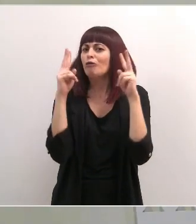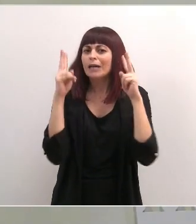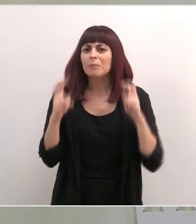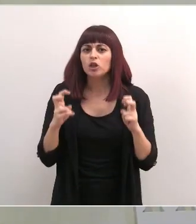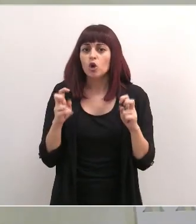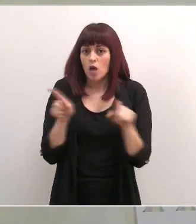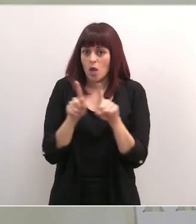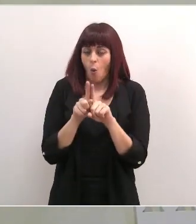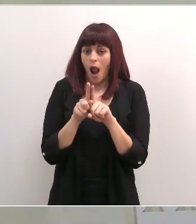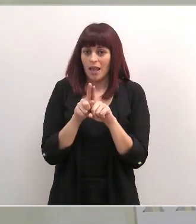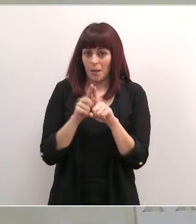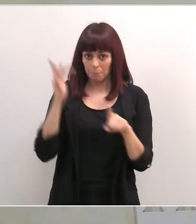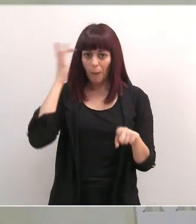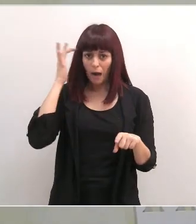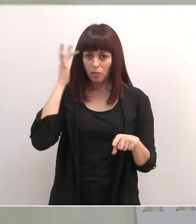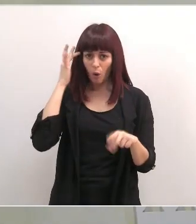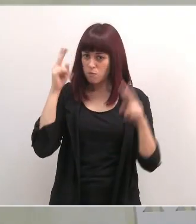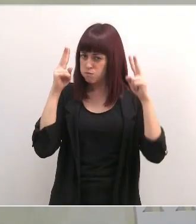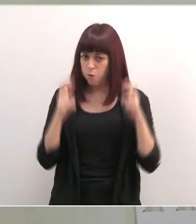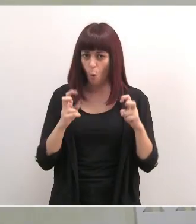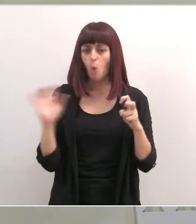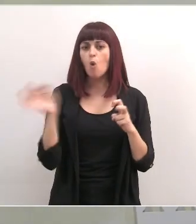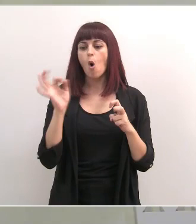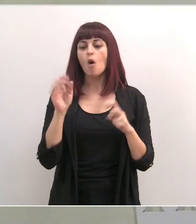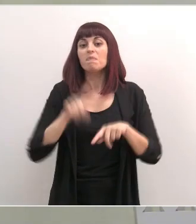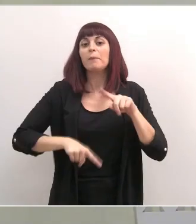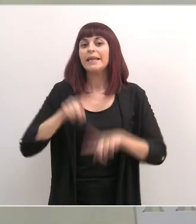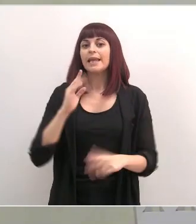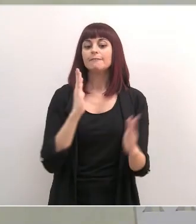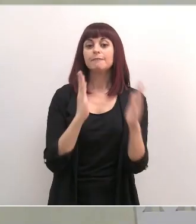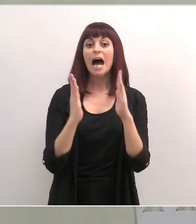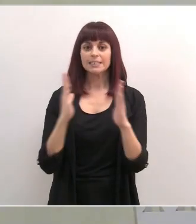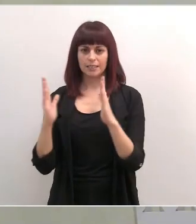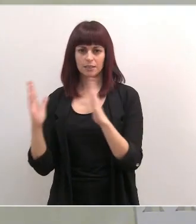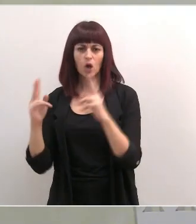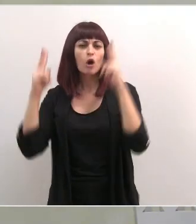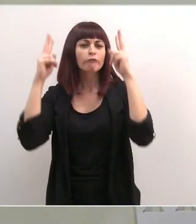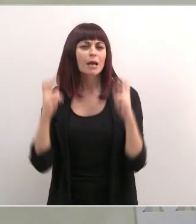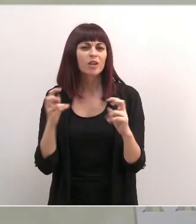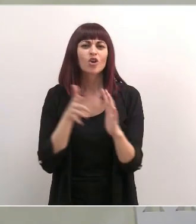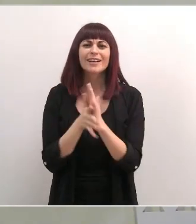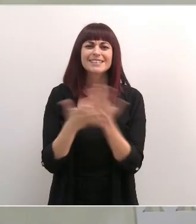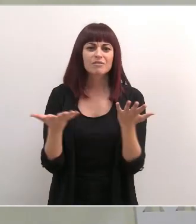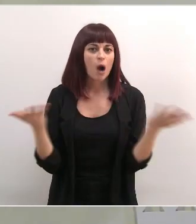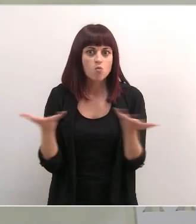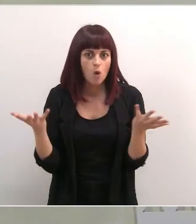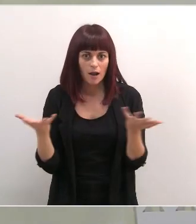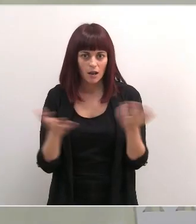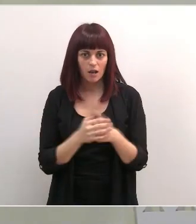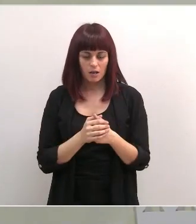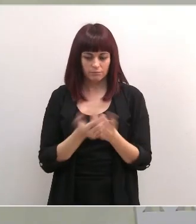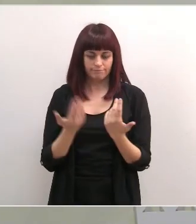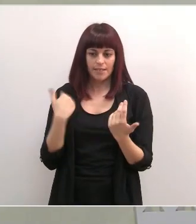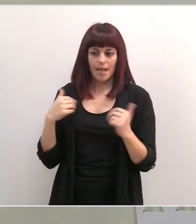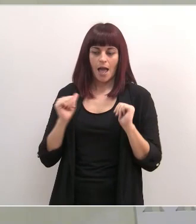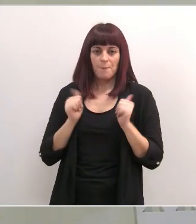como la segunda quincena de marzo o al confinamiento de las fases de cuando empezamos ya a ver cierta actividad en las